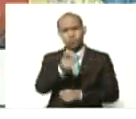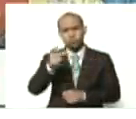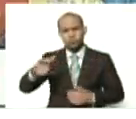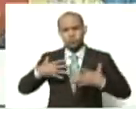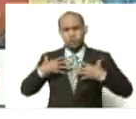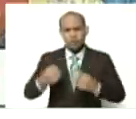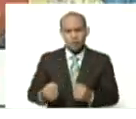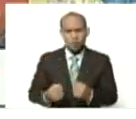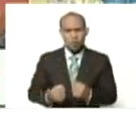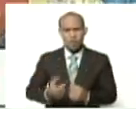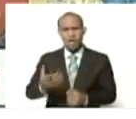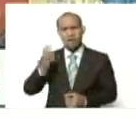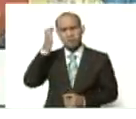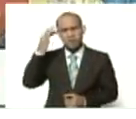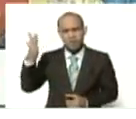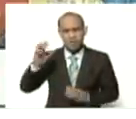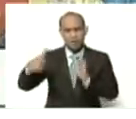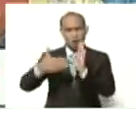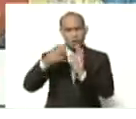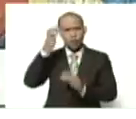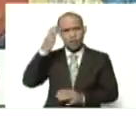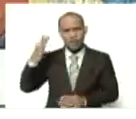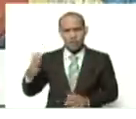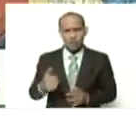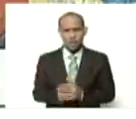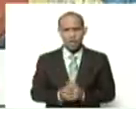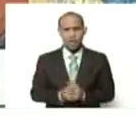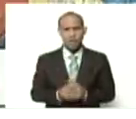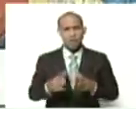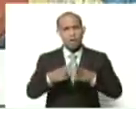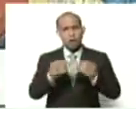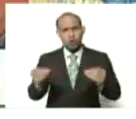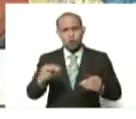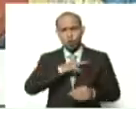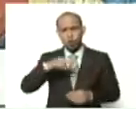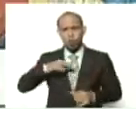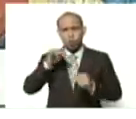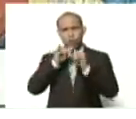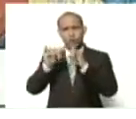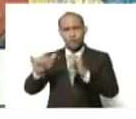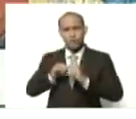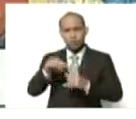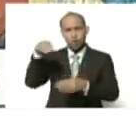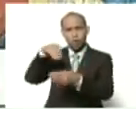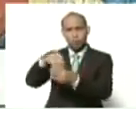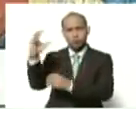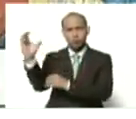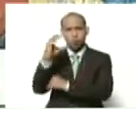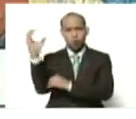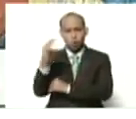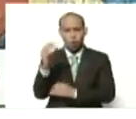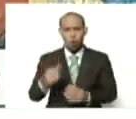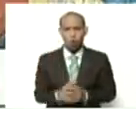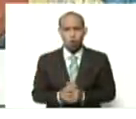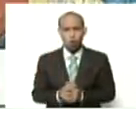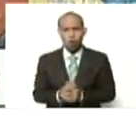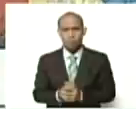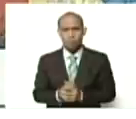inteligencia, de contrainteligencia, con todos nuestros informantes allá desde Colombia para